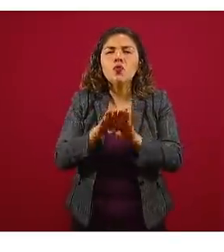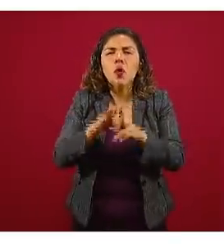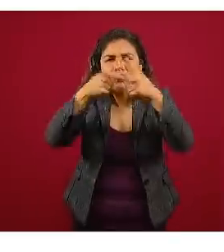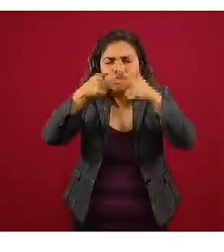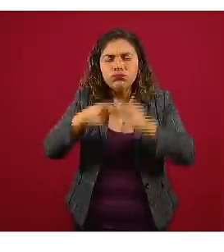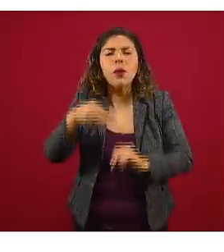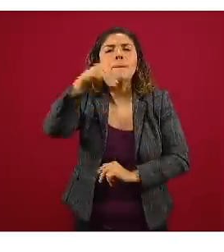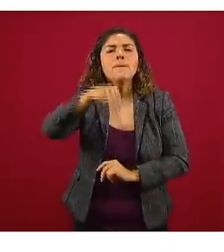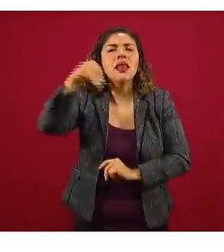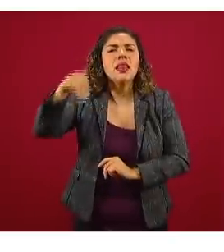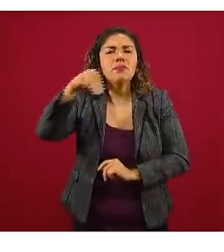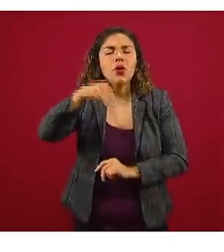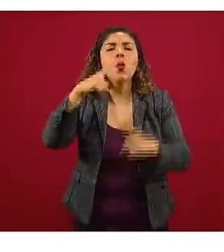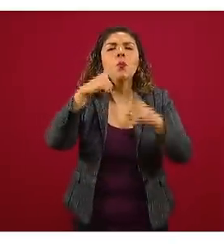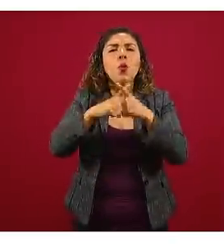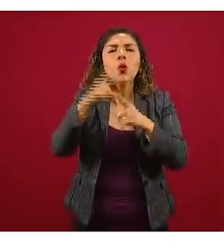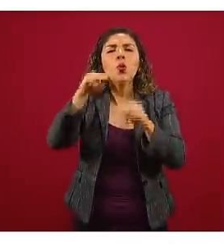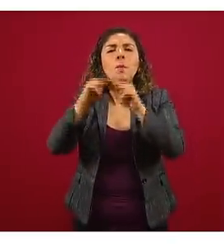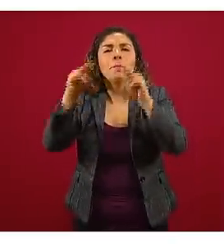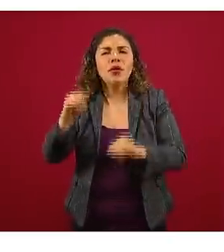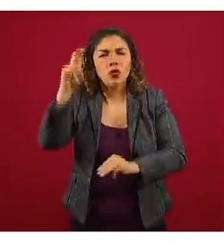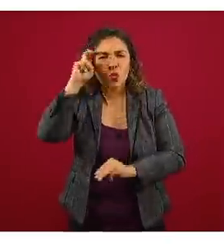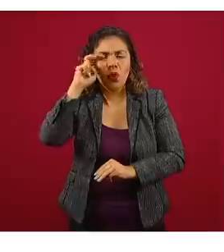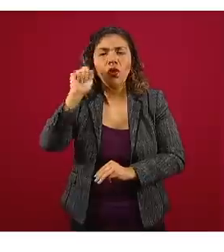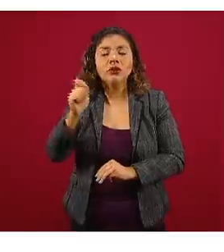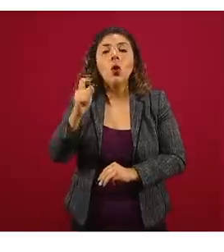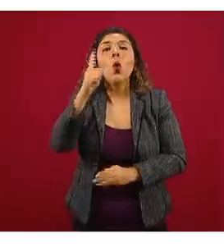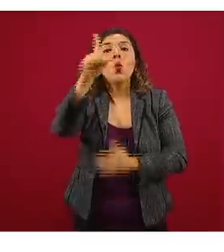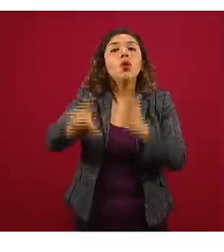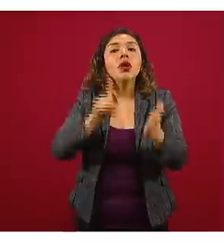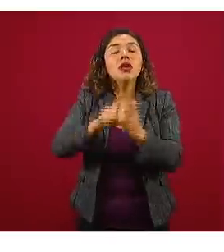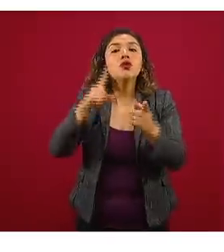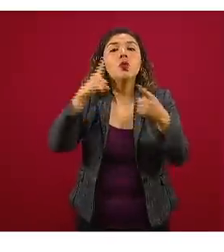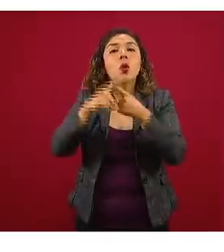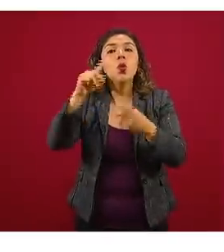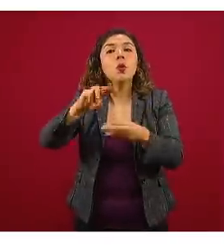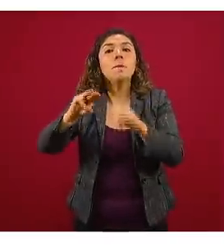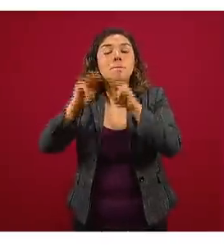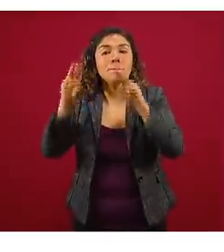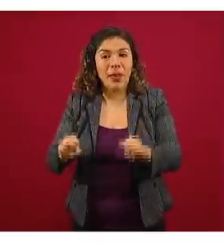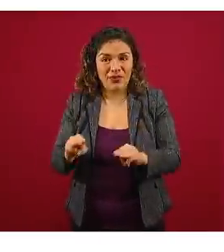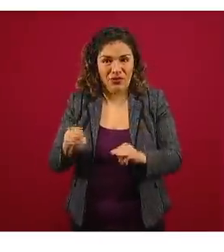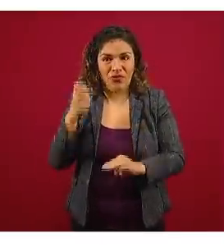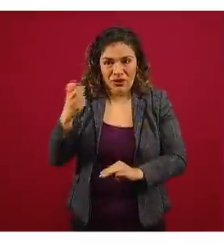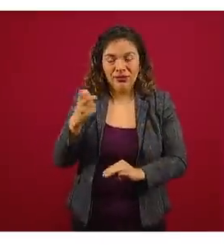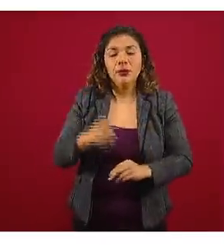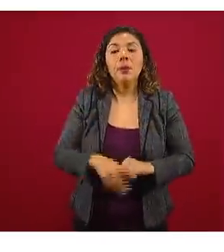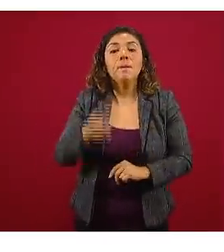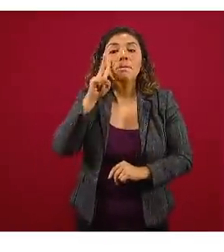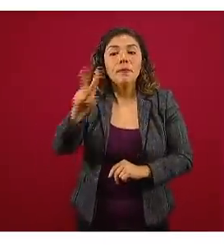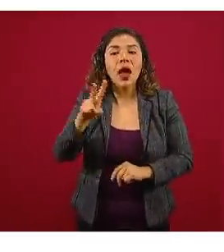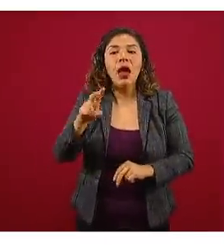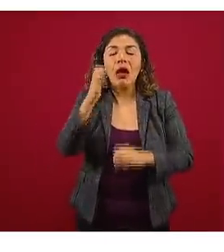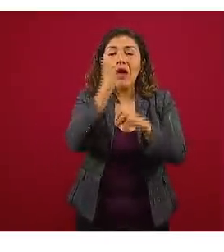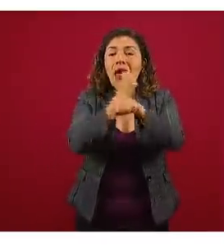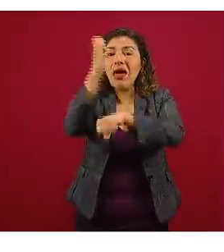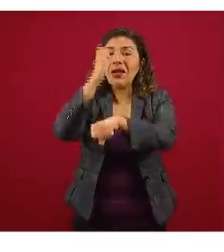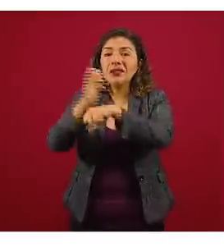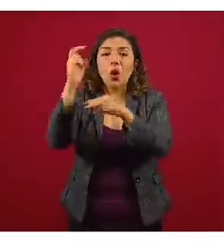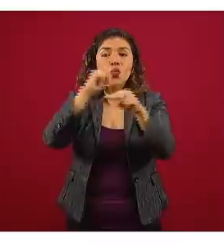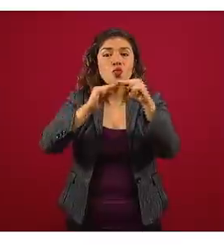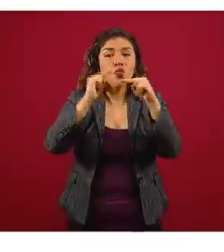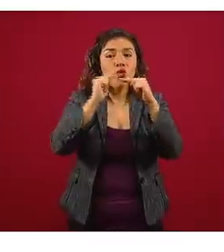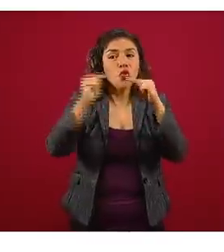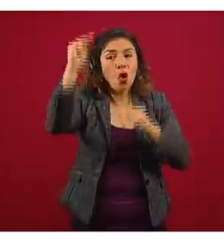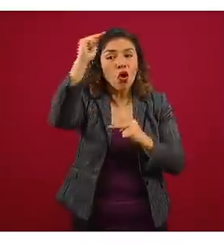milímetros por metro cuadrado que quiere decir litros por metro cuadrado podemos ver que en las zonas de los estados del norte de nuestro país